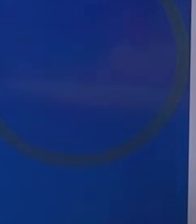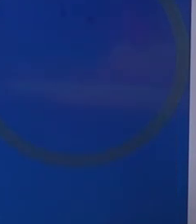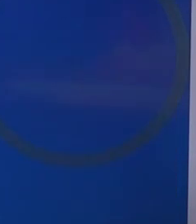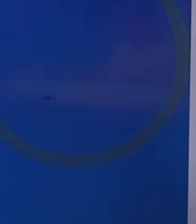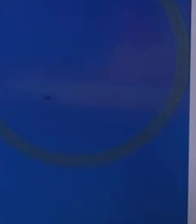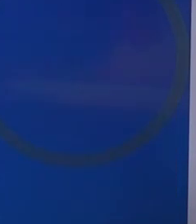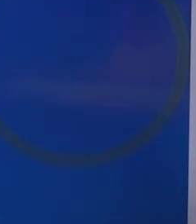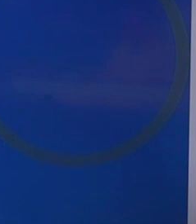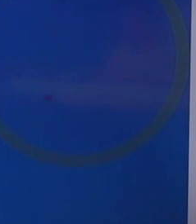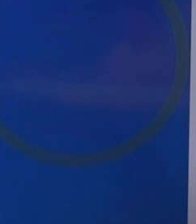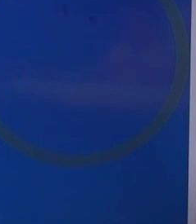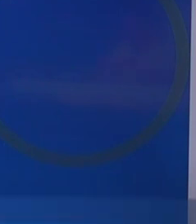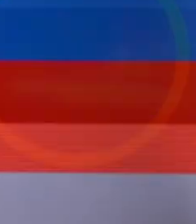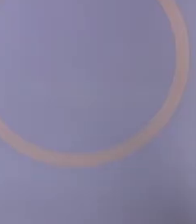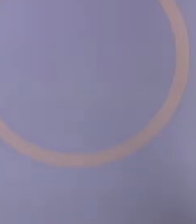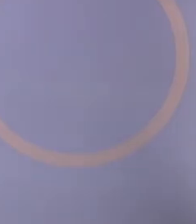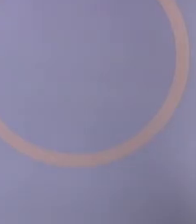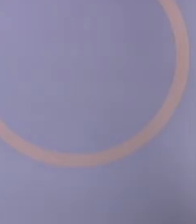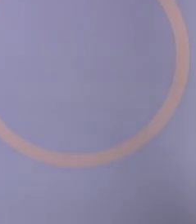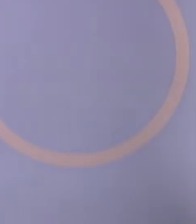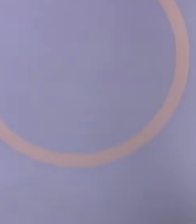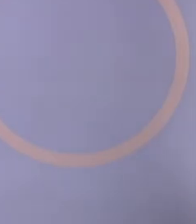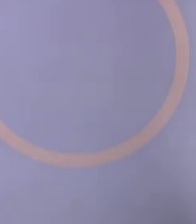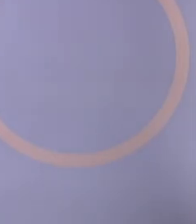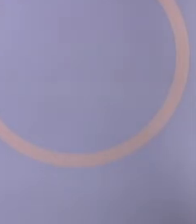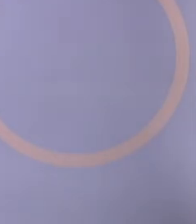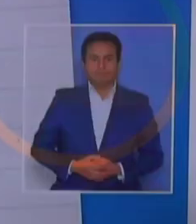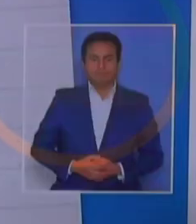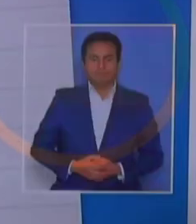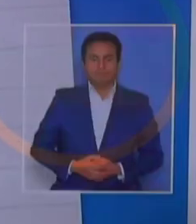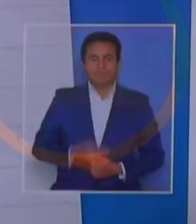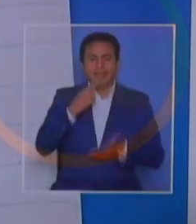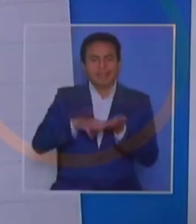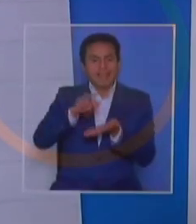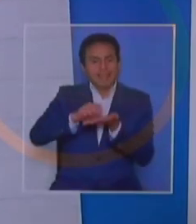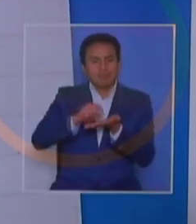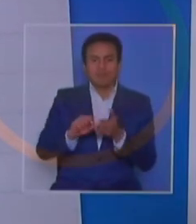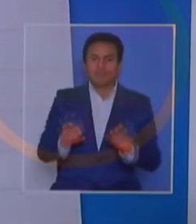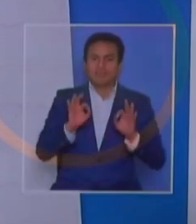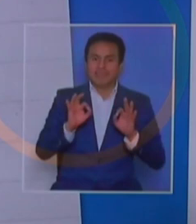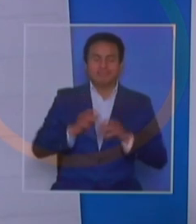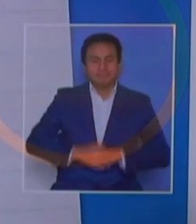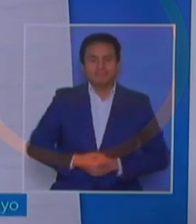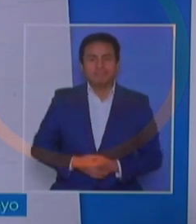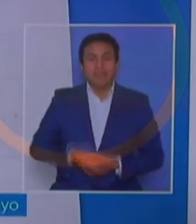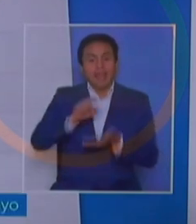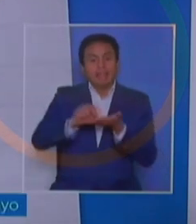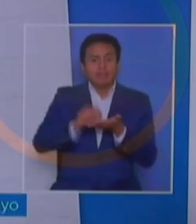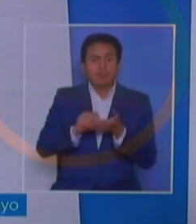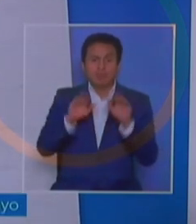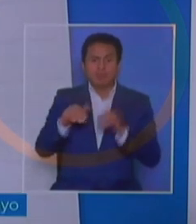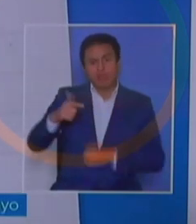ganó la primera vuelta esa alianza que gana la primera vuelta es uno de los grupos que se presenta o sea el partido de boric